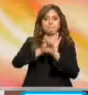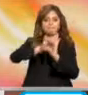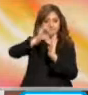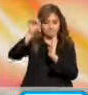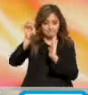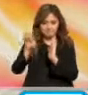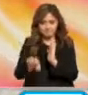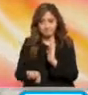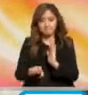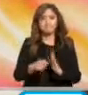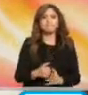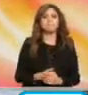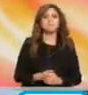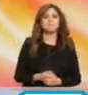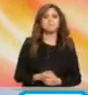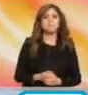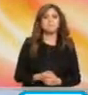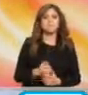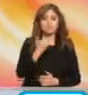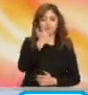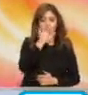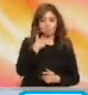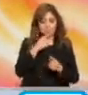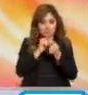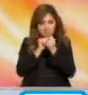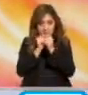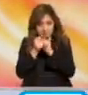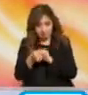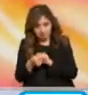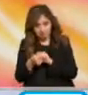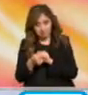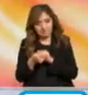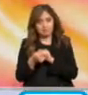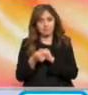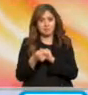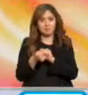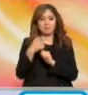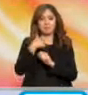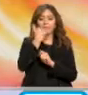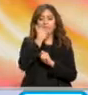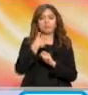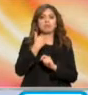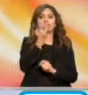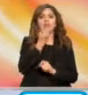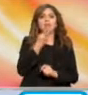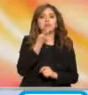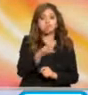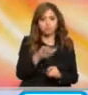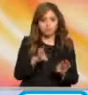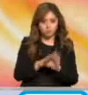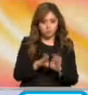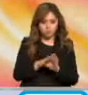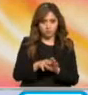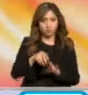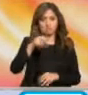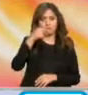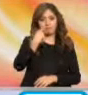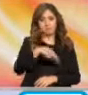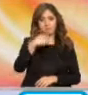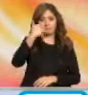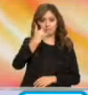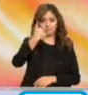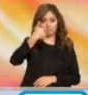no. Cuéntale que es un pero itacate a Gabriela. a los mexicanos, Ajá. digo, Es sabemos. lo que te llevas de comida. Es tu... Así cuando vas a una Sí, fiesta, una vas a una reunión y